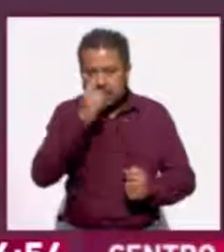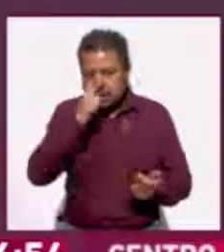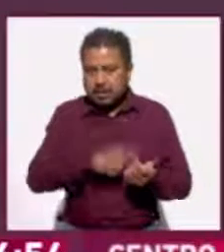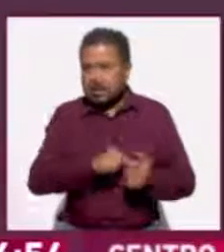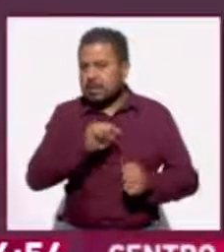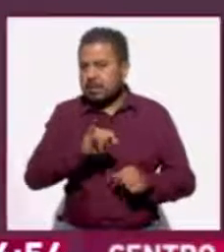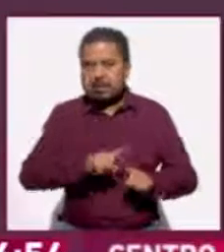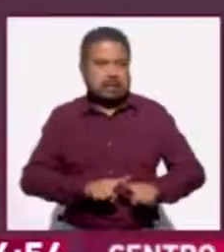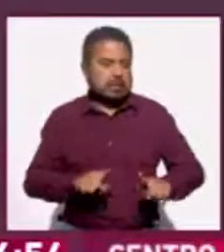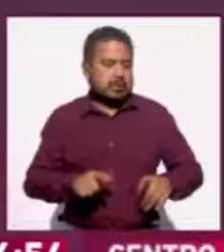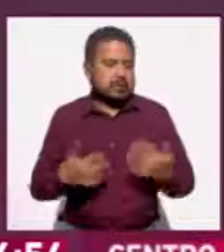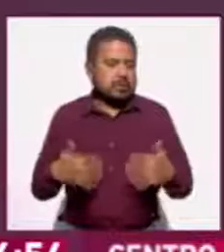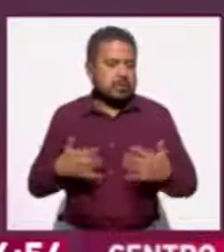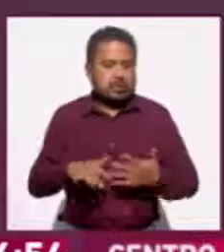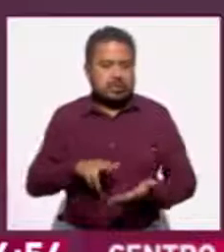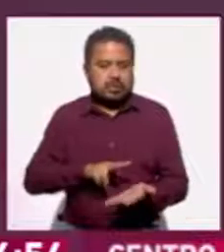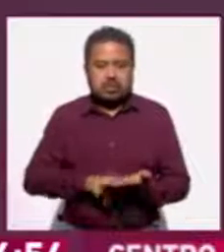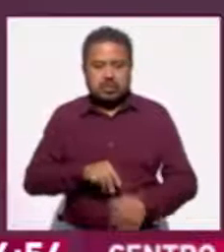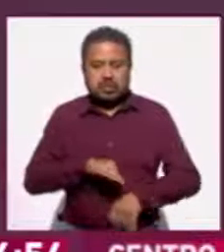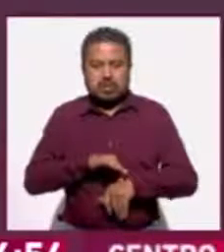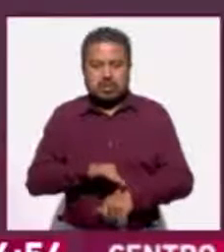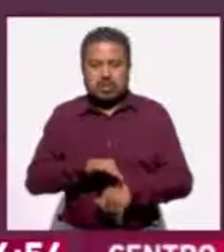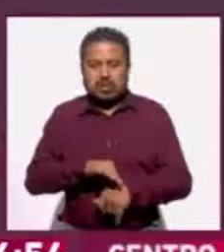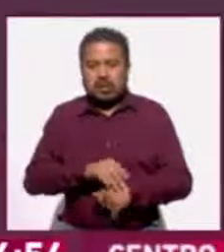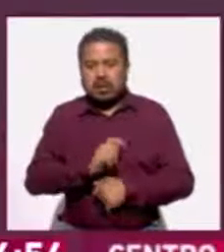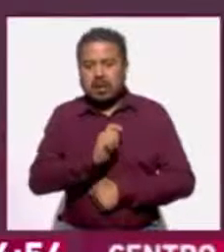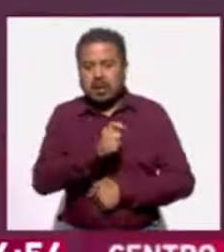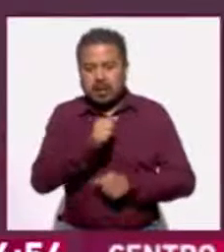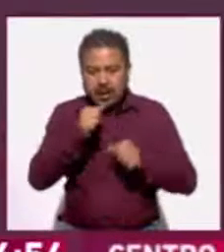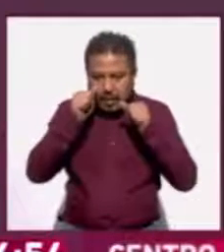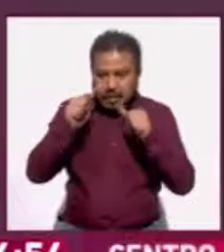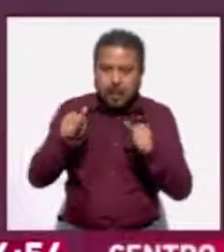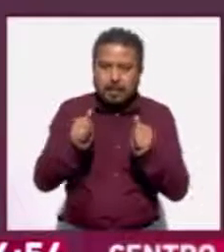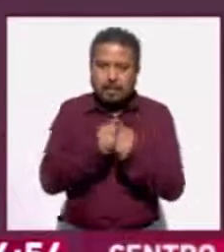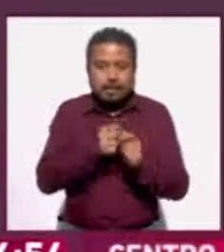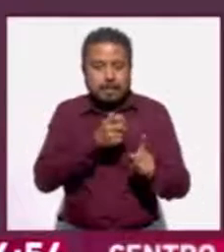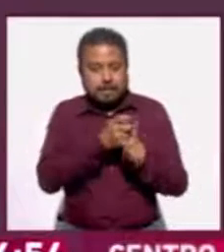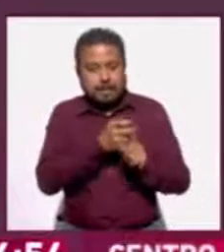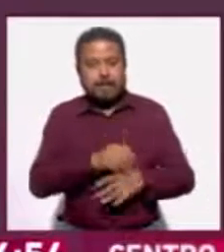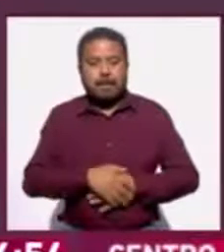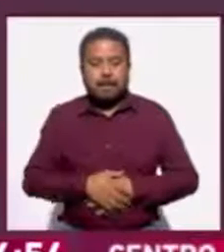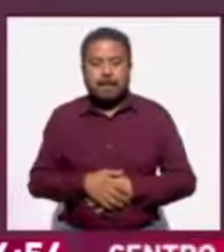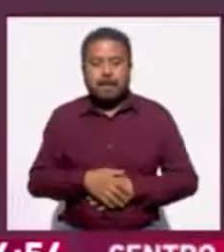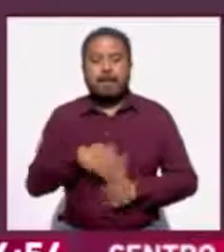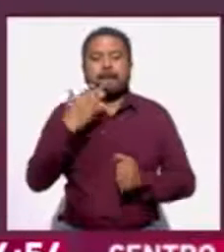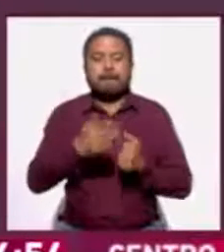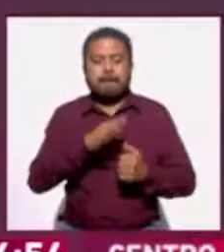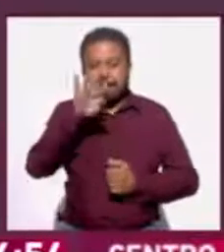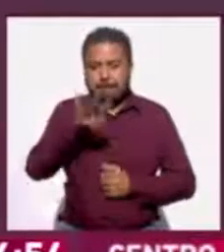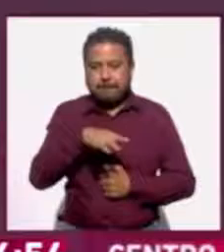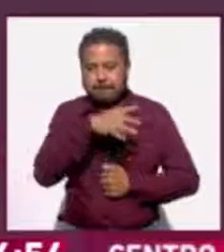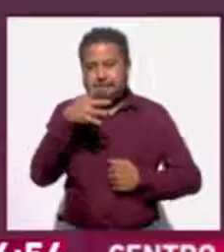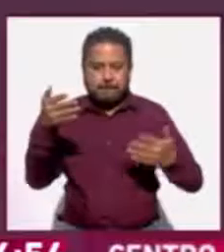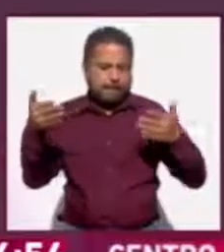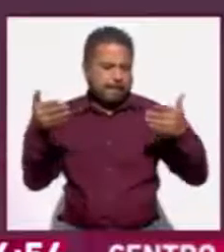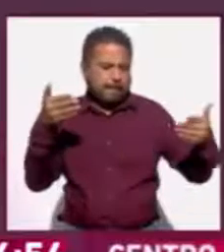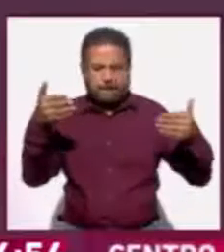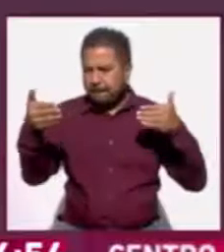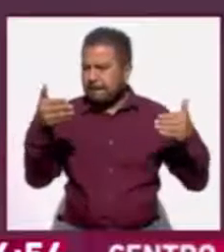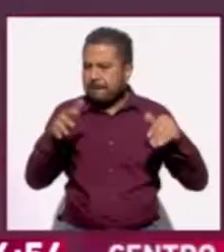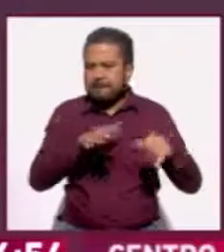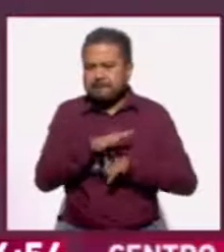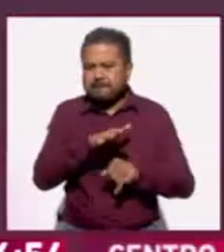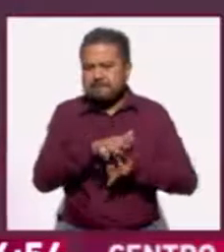una diferencia, digamos, en los niveles de atención para este caso. En el siguiente gráfico es un comparado